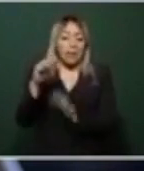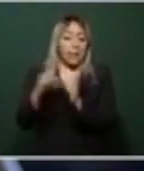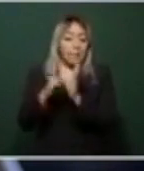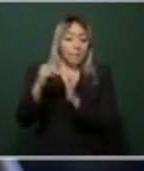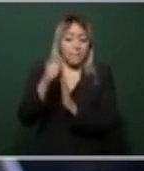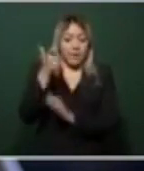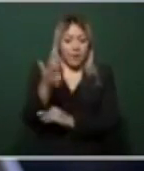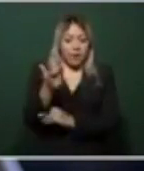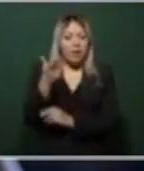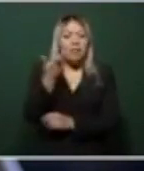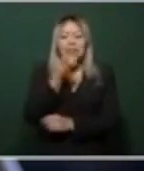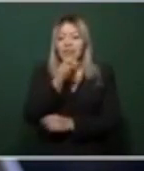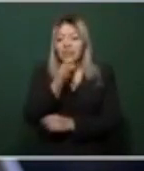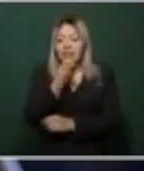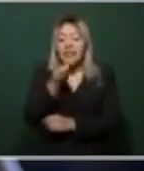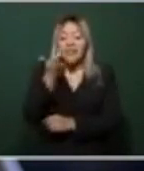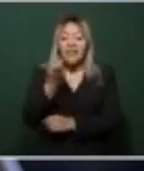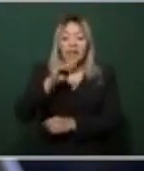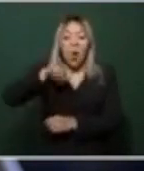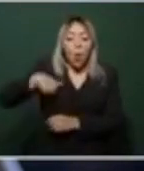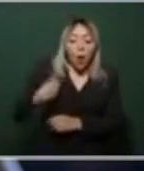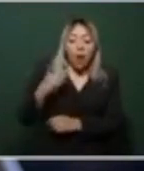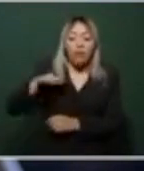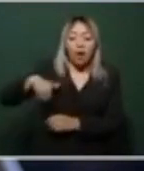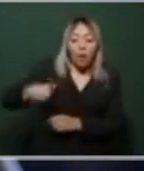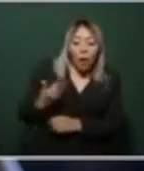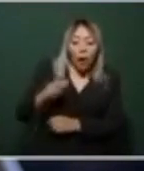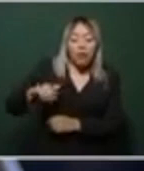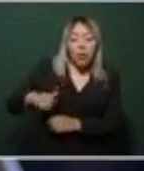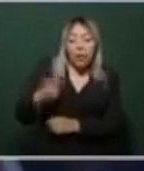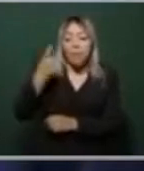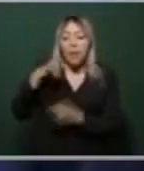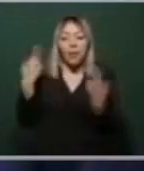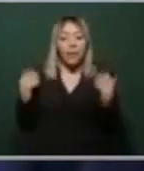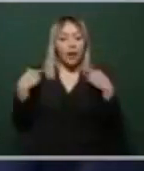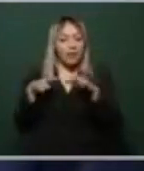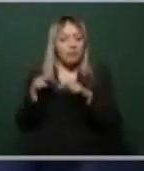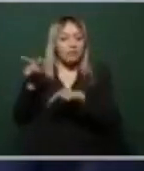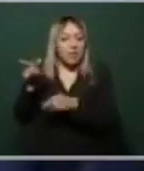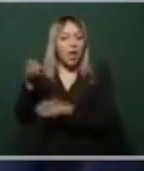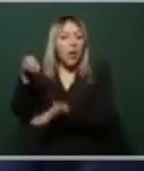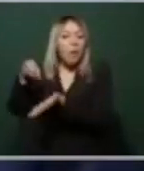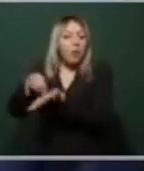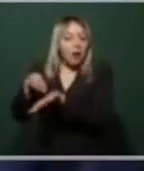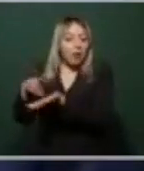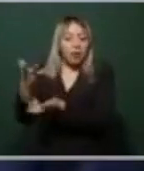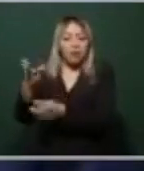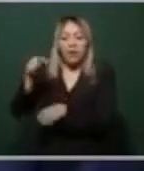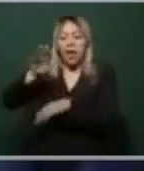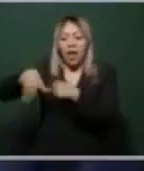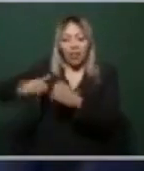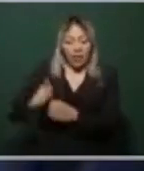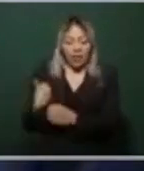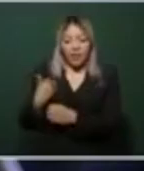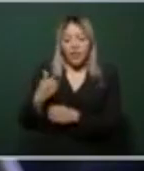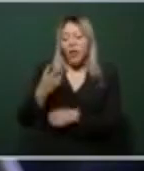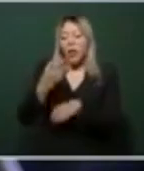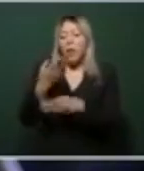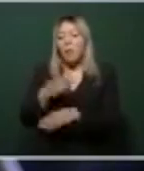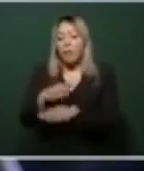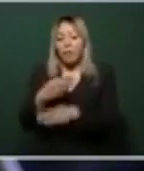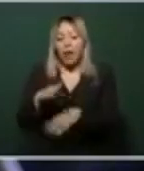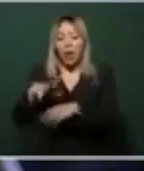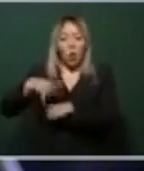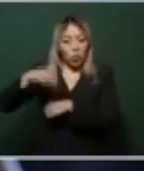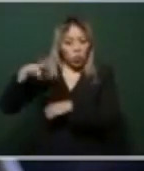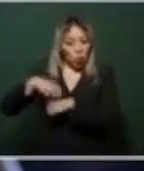el fondo de ahorro de los maestros y que los tienen invertidos en Suiza. Yo creo que diría usted, pues ni Obama tiene maestros invirtiendo en Suiza